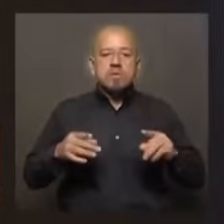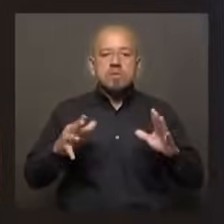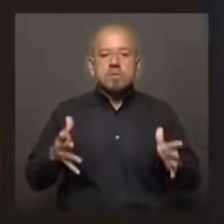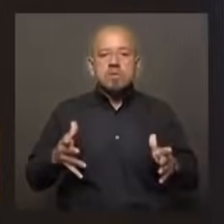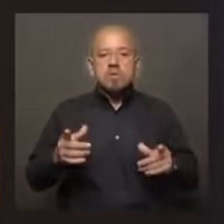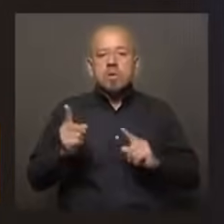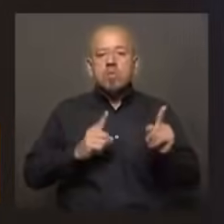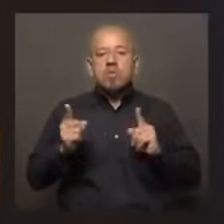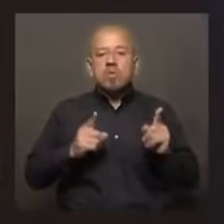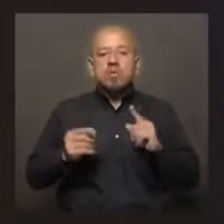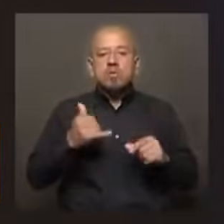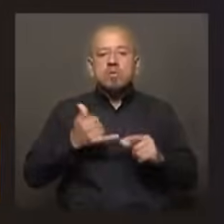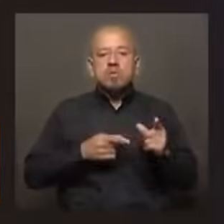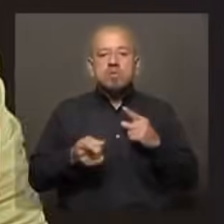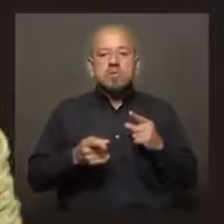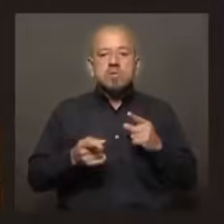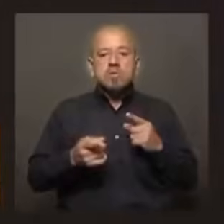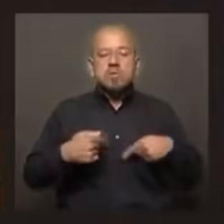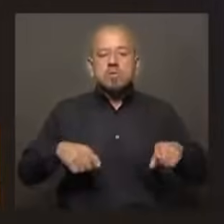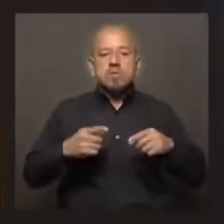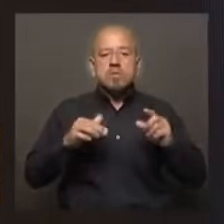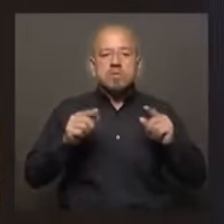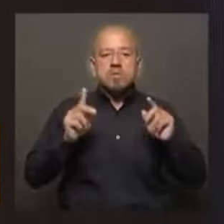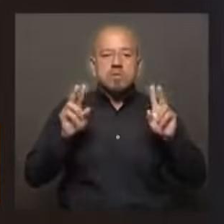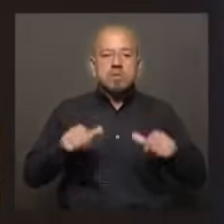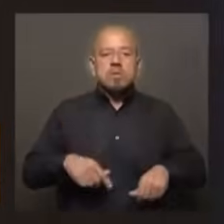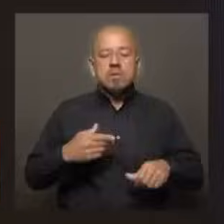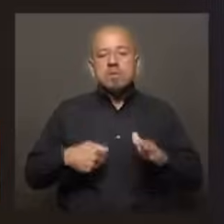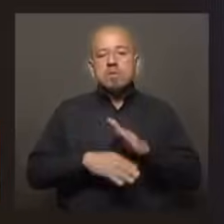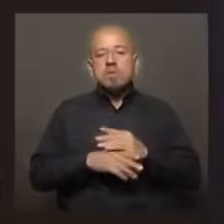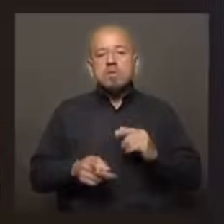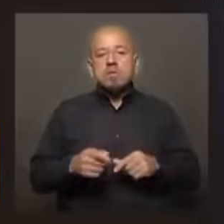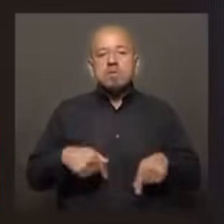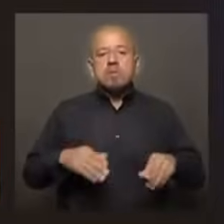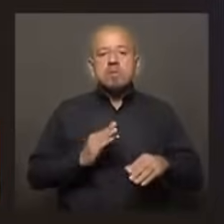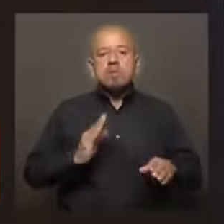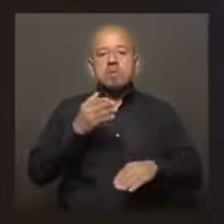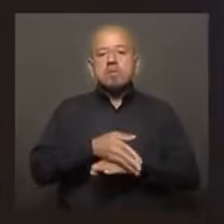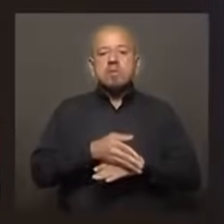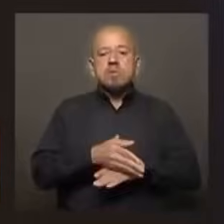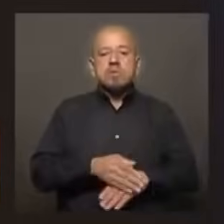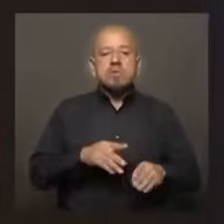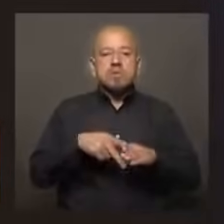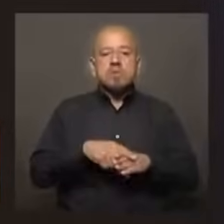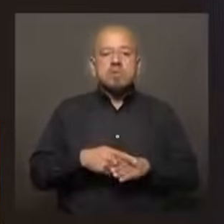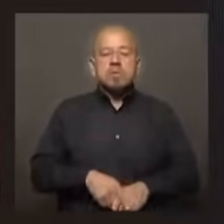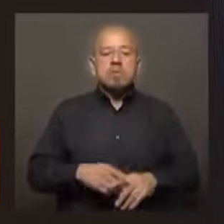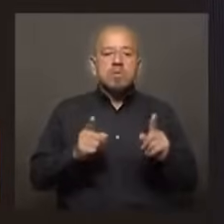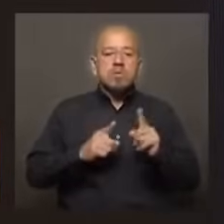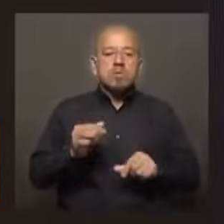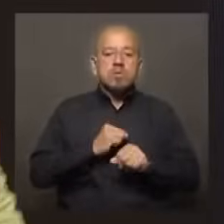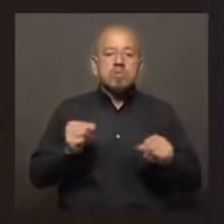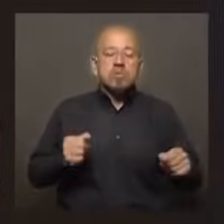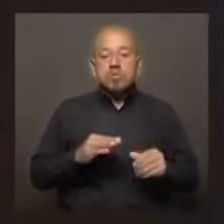y tenemos más opciones que otras en ese tránsito de salida, en ese acceso a herramientas. Algunas nos podemos pagar un